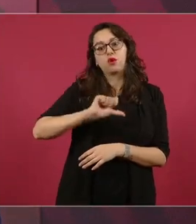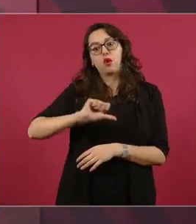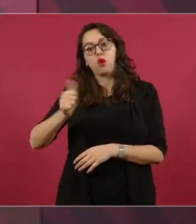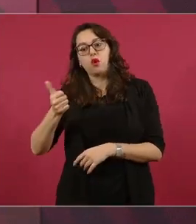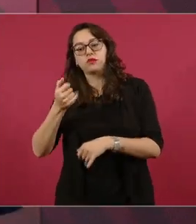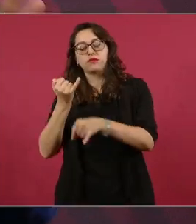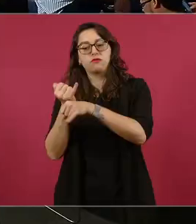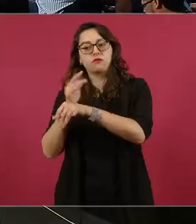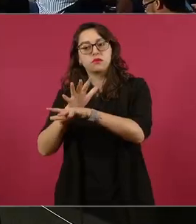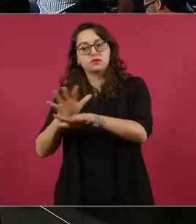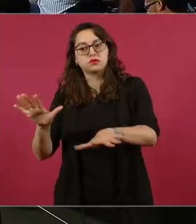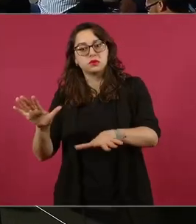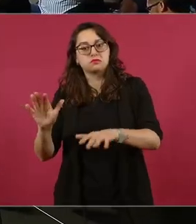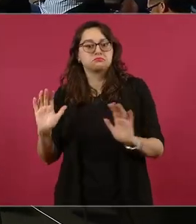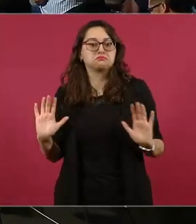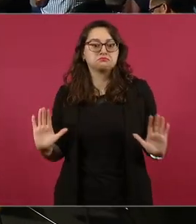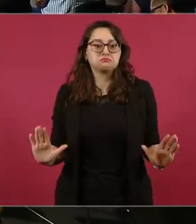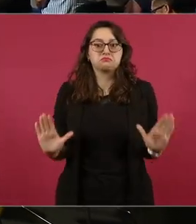y